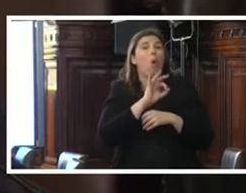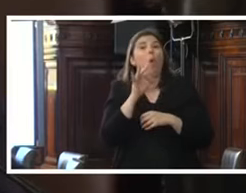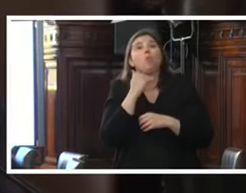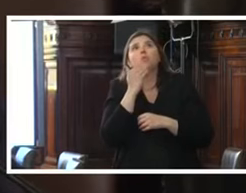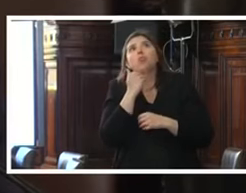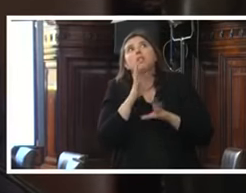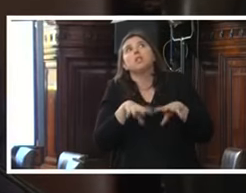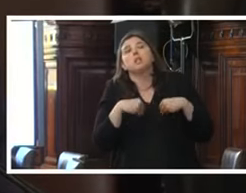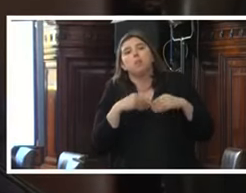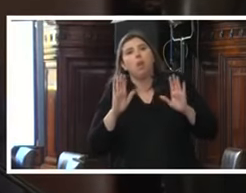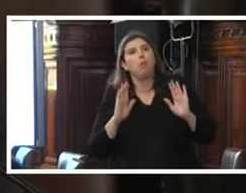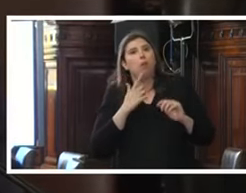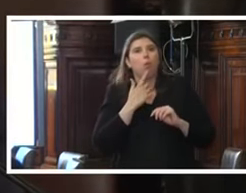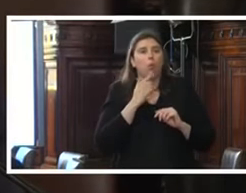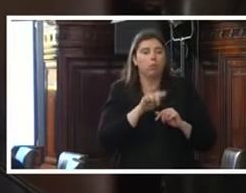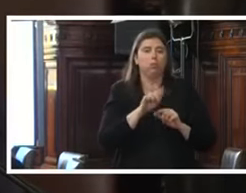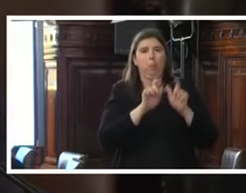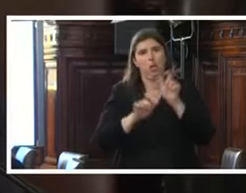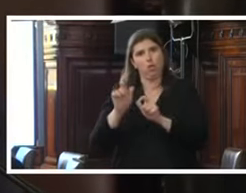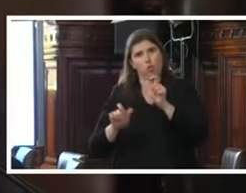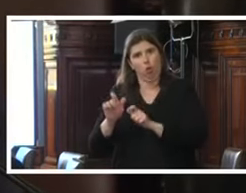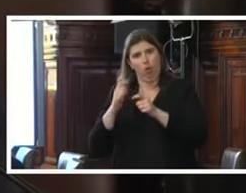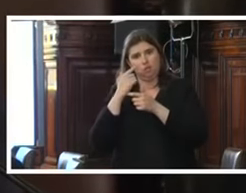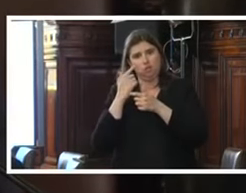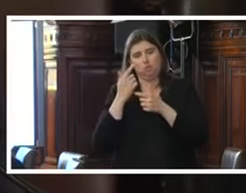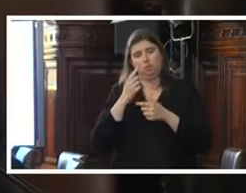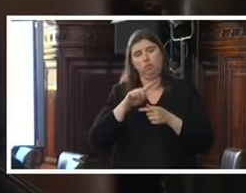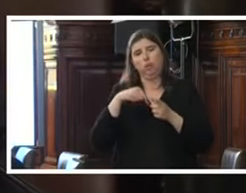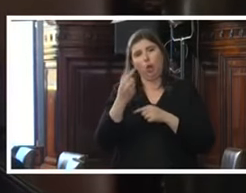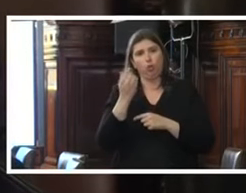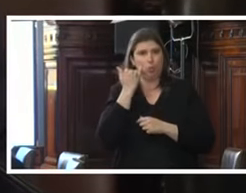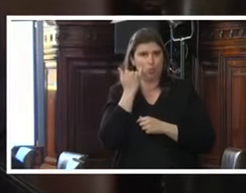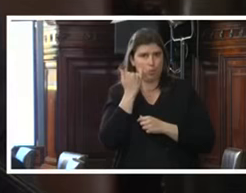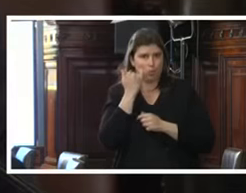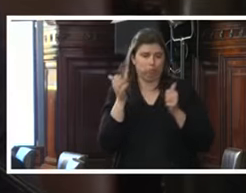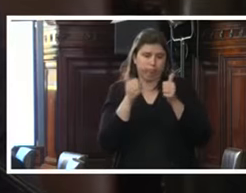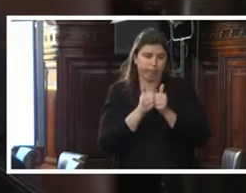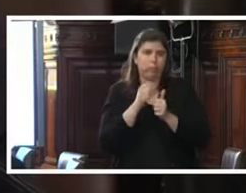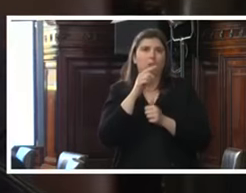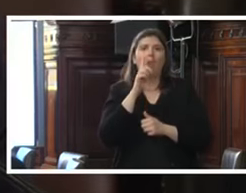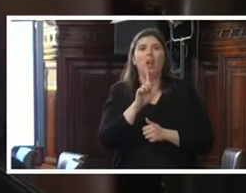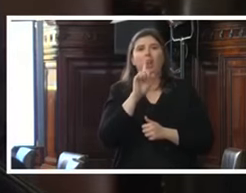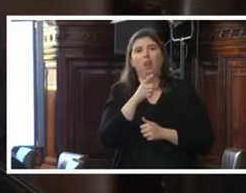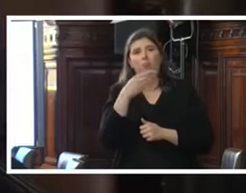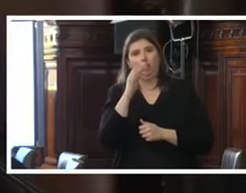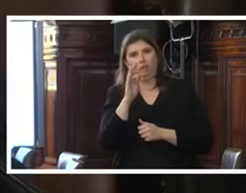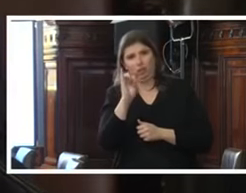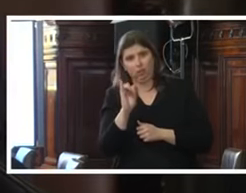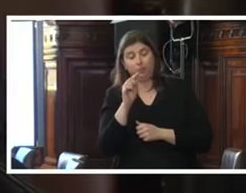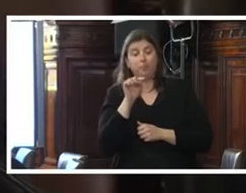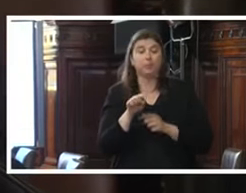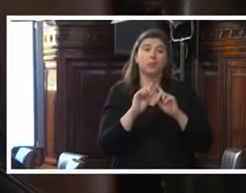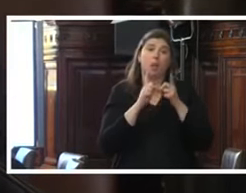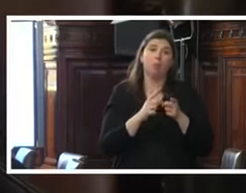como sus residentes a personas abiertamente lgtb desde el punto de vista por ejemplo podemos decir que en el salvador